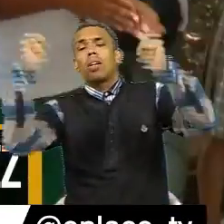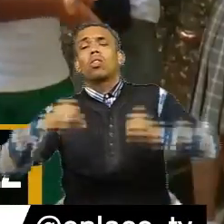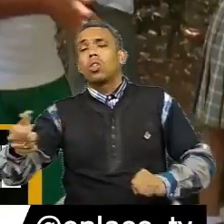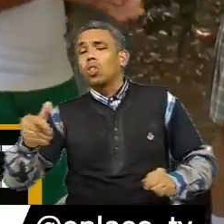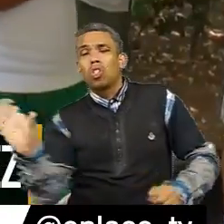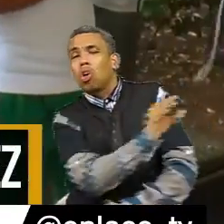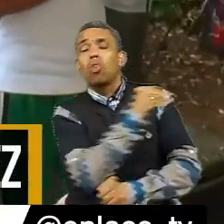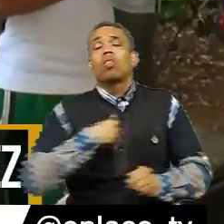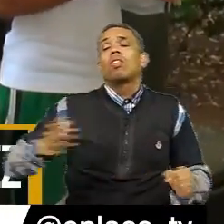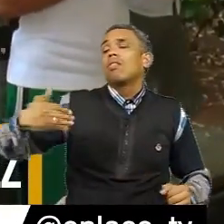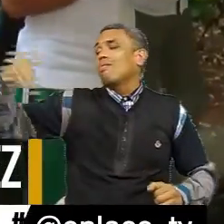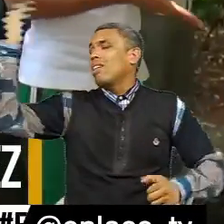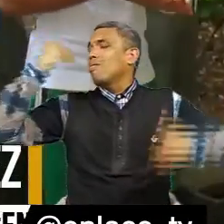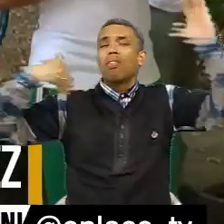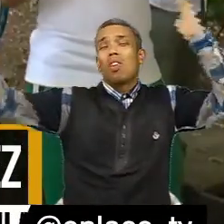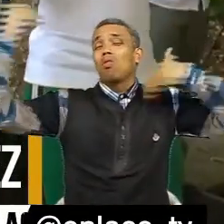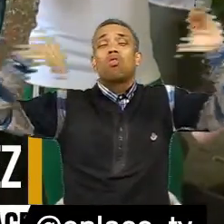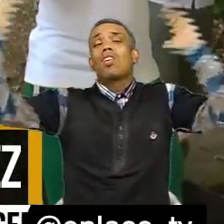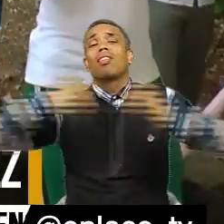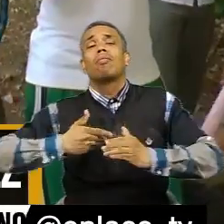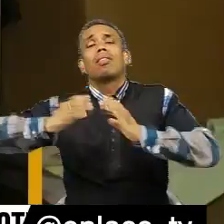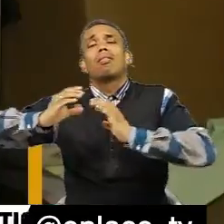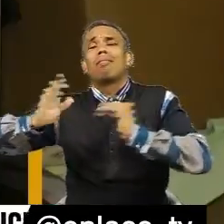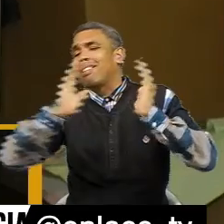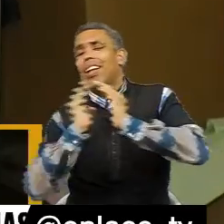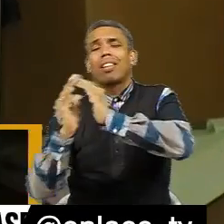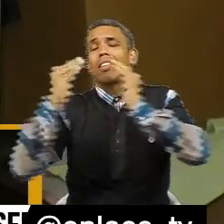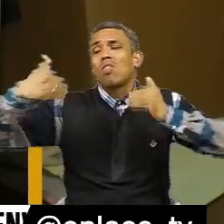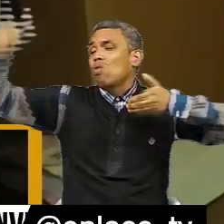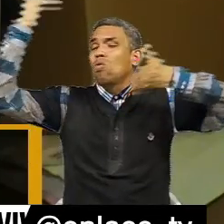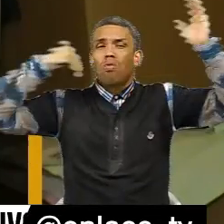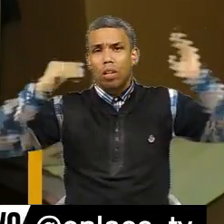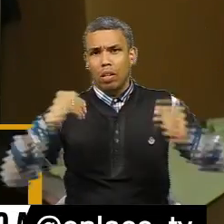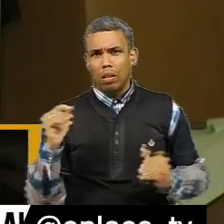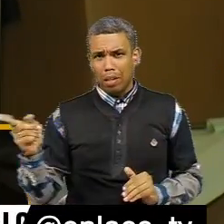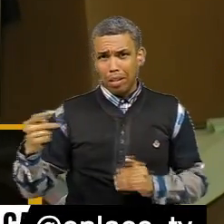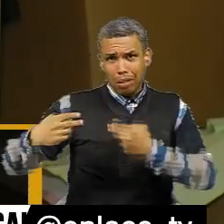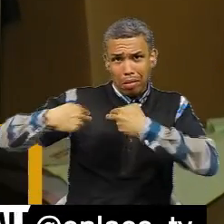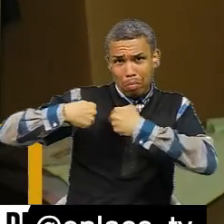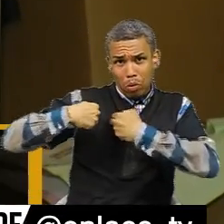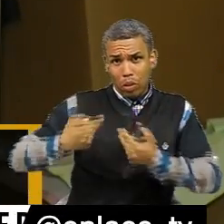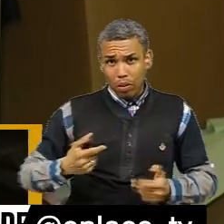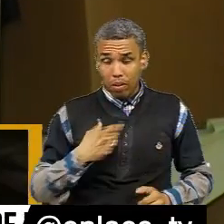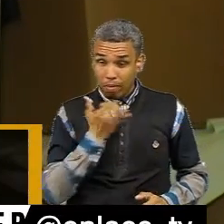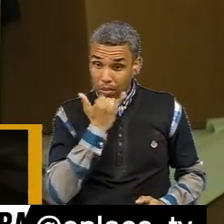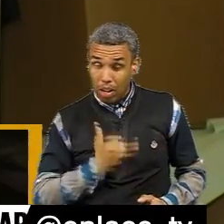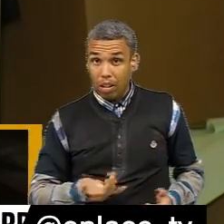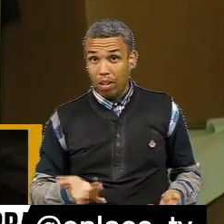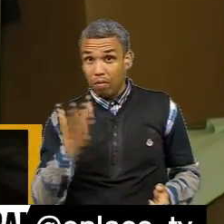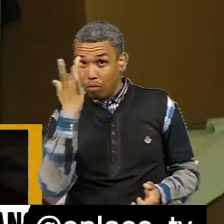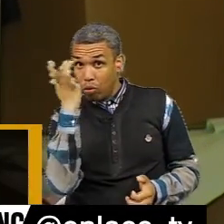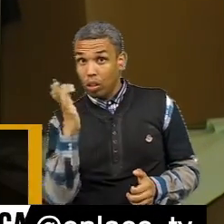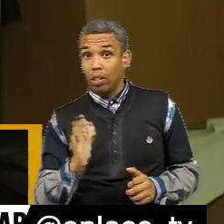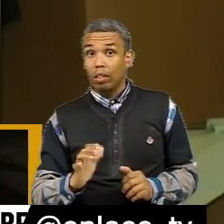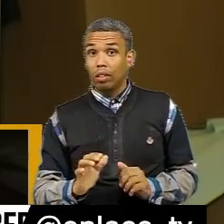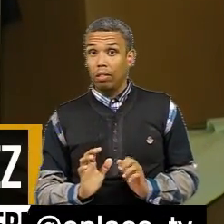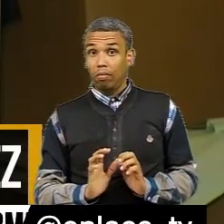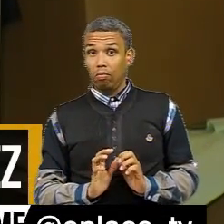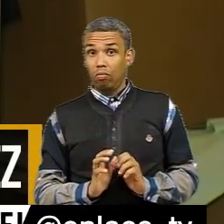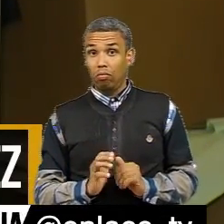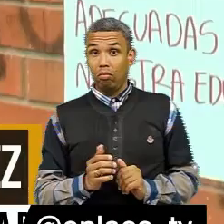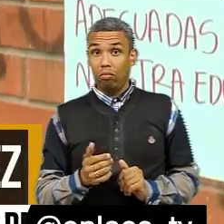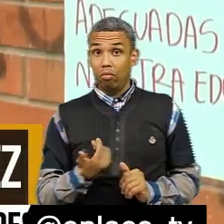el comité estudiantil, no, el consejo estudiantil no se reunió para decidir ese paro. Ese paro lo decide él y el amigo